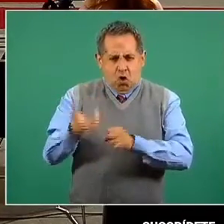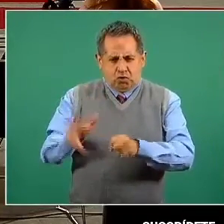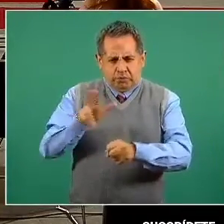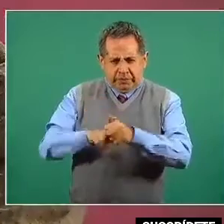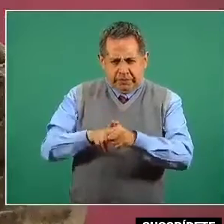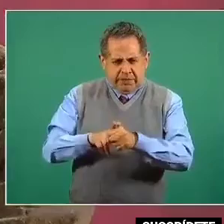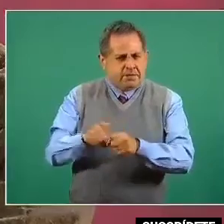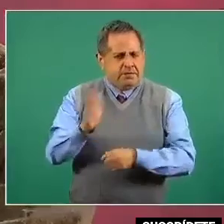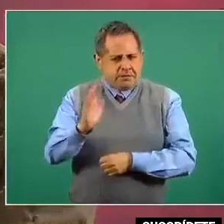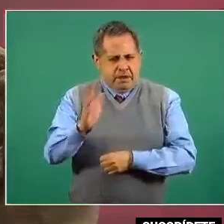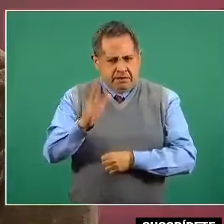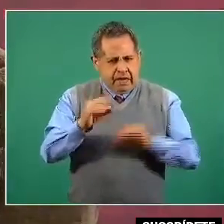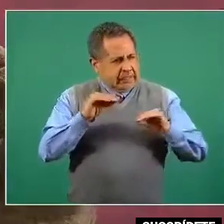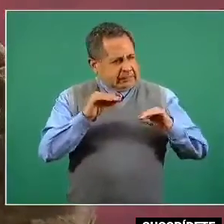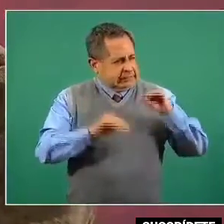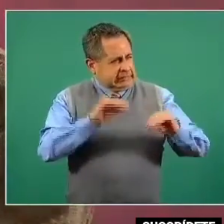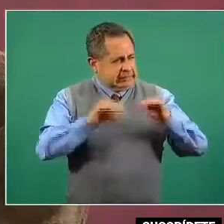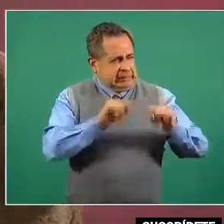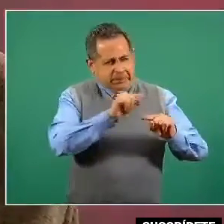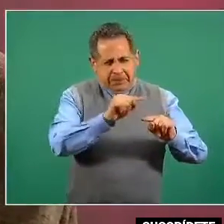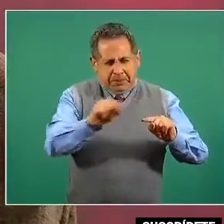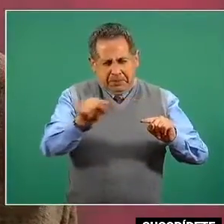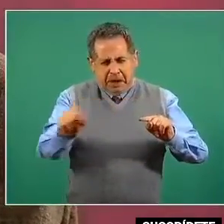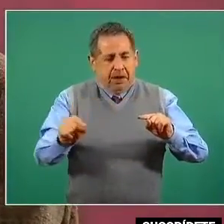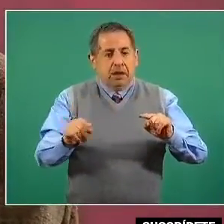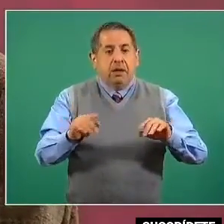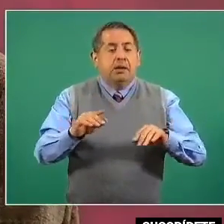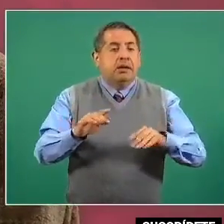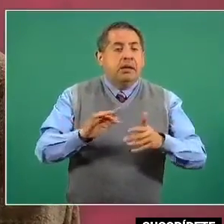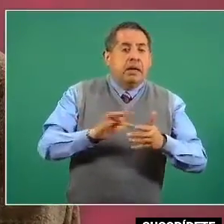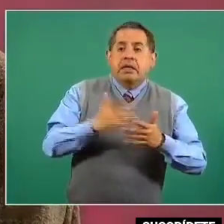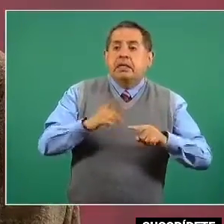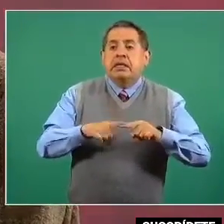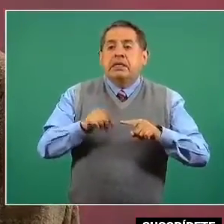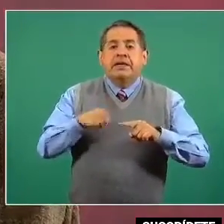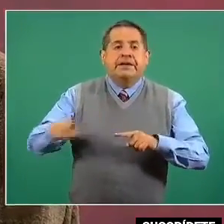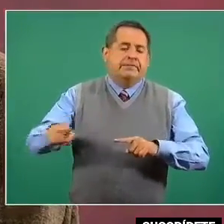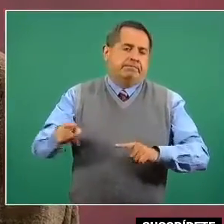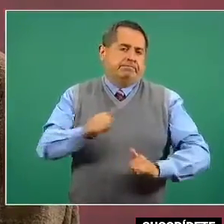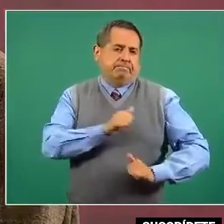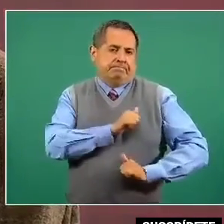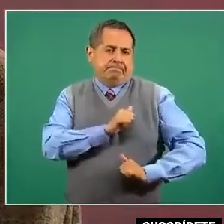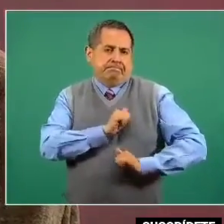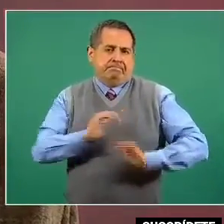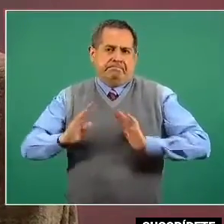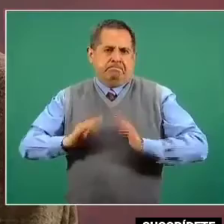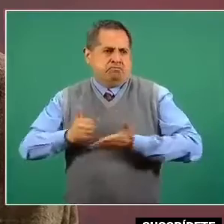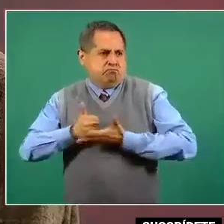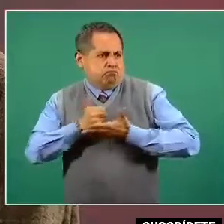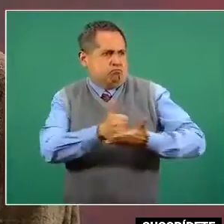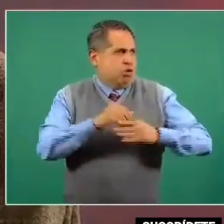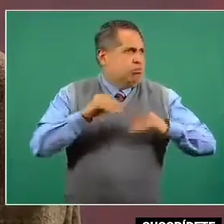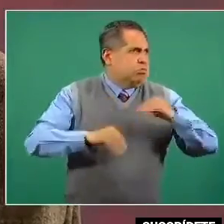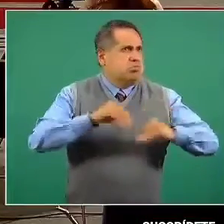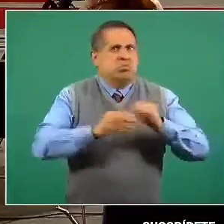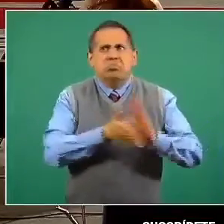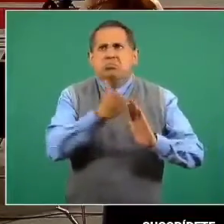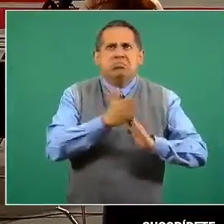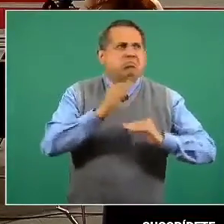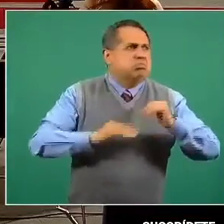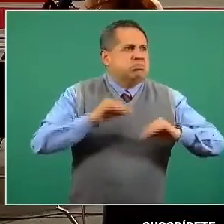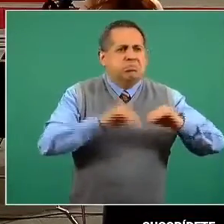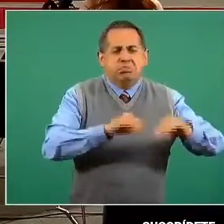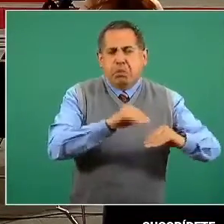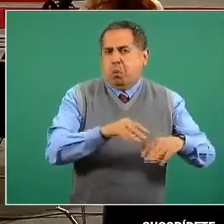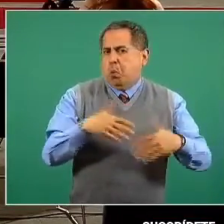fueron puestos en servicio gracias a la contribución de las Fuerzas Armadas, específicamente el Ejército,